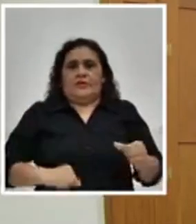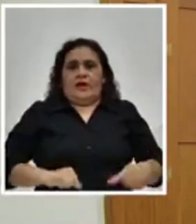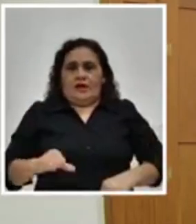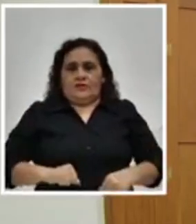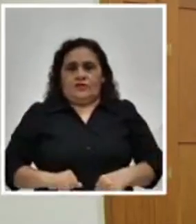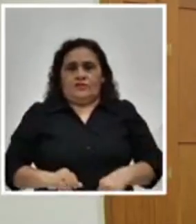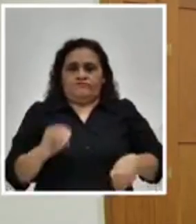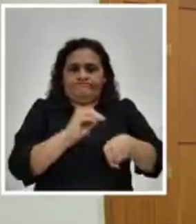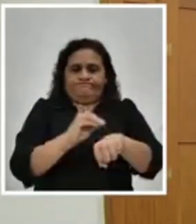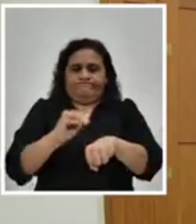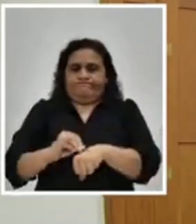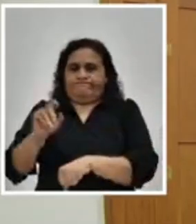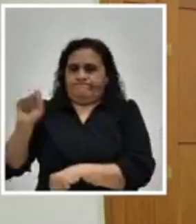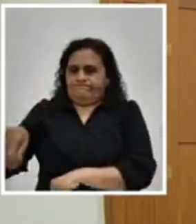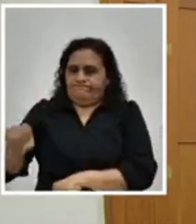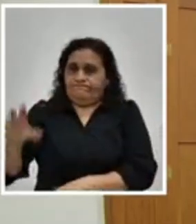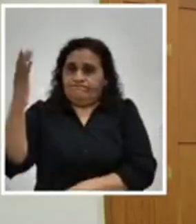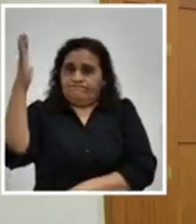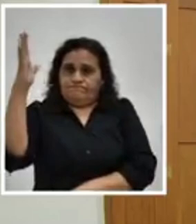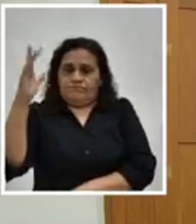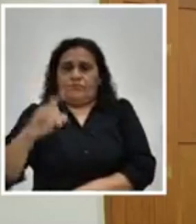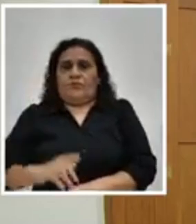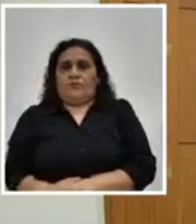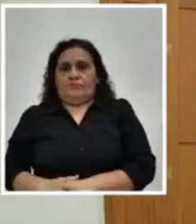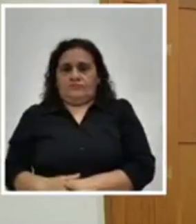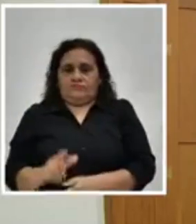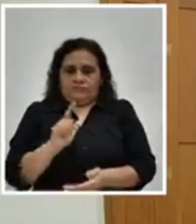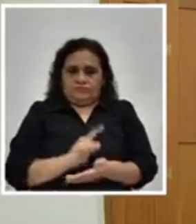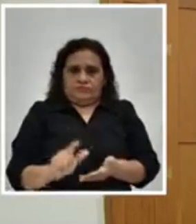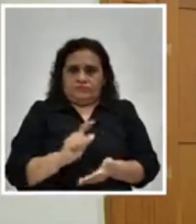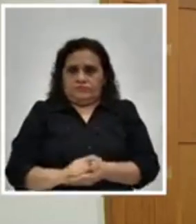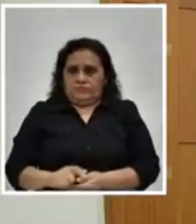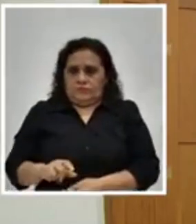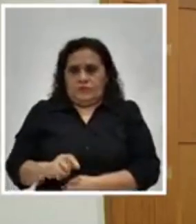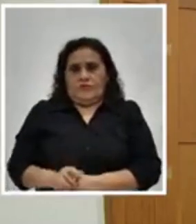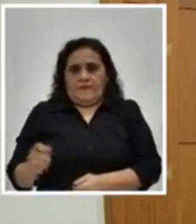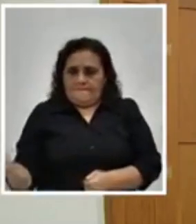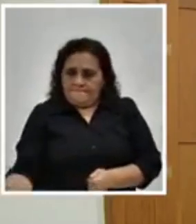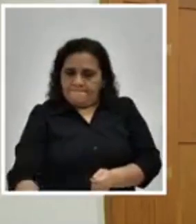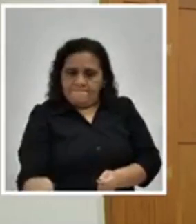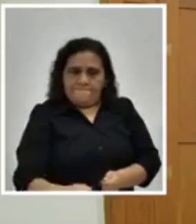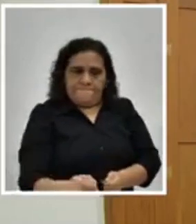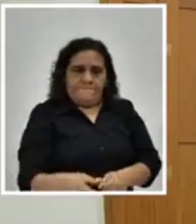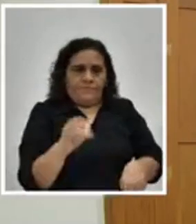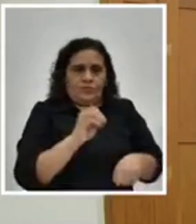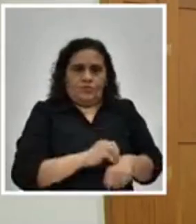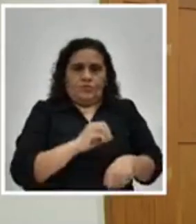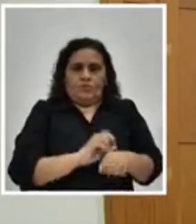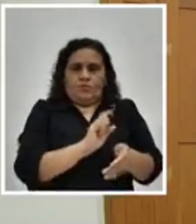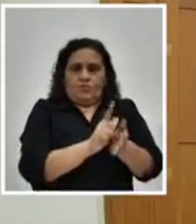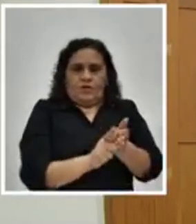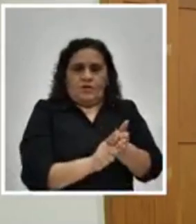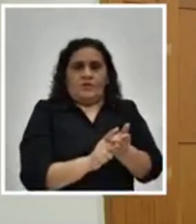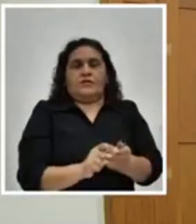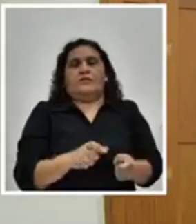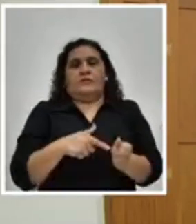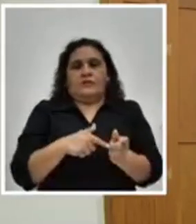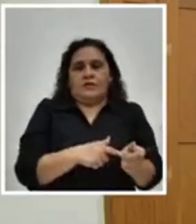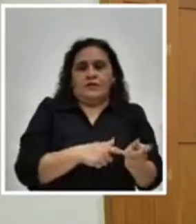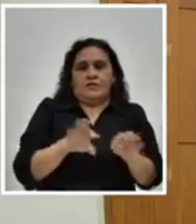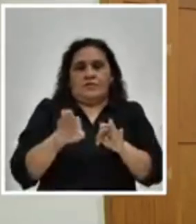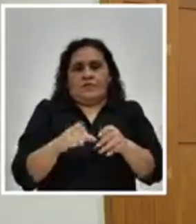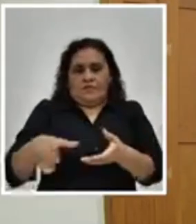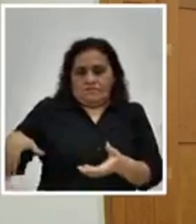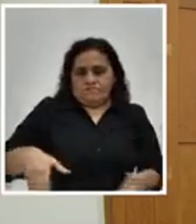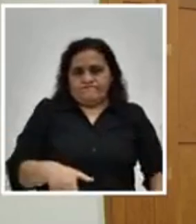reforestación, deshierve y poda, instalaciones de señaléticas y, sin hacer a un lado los trabajos de pavimentación,